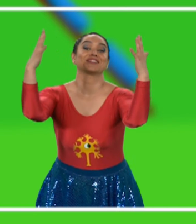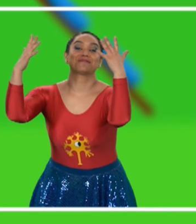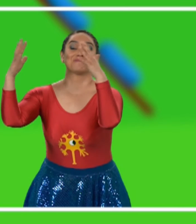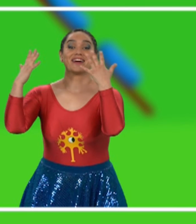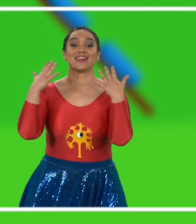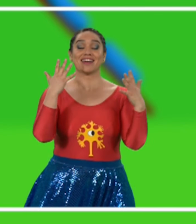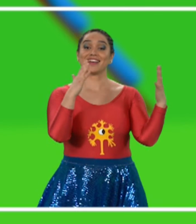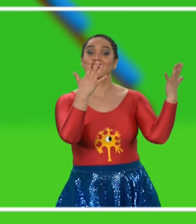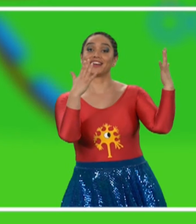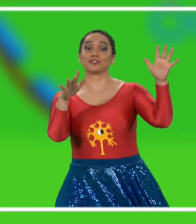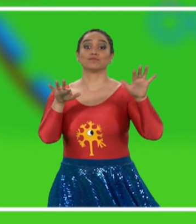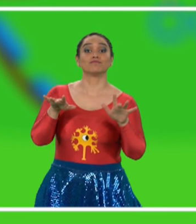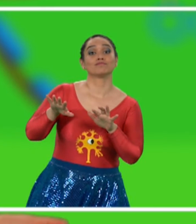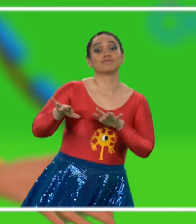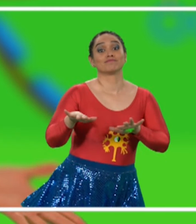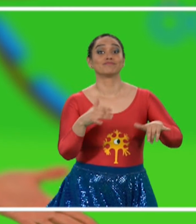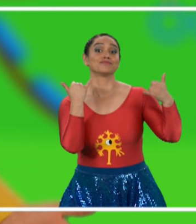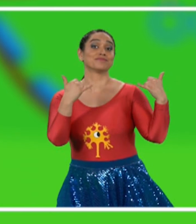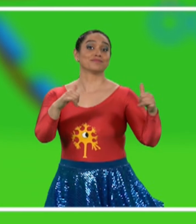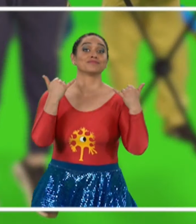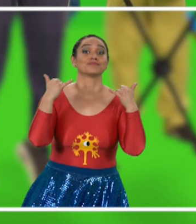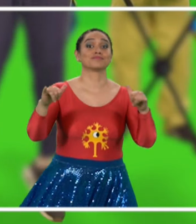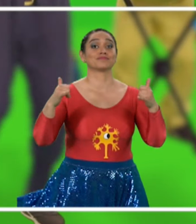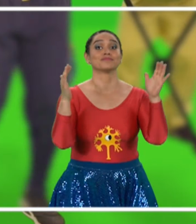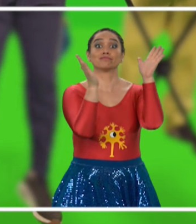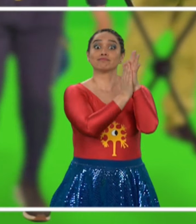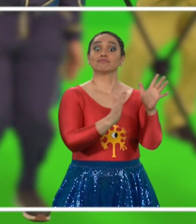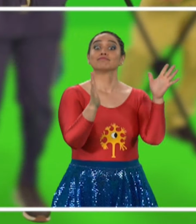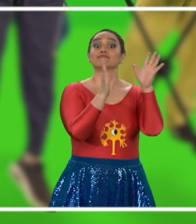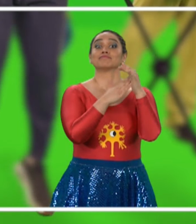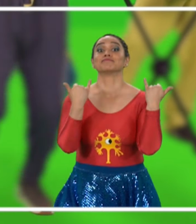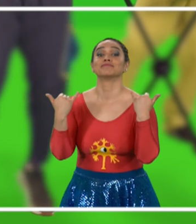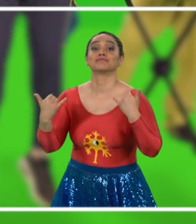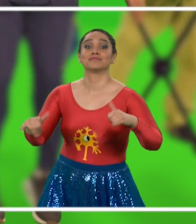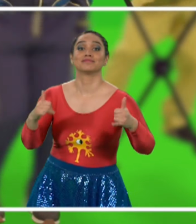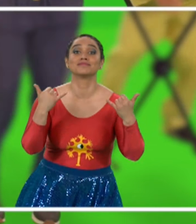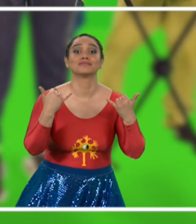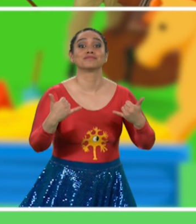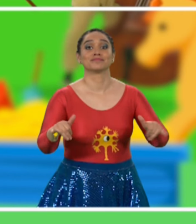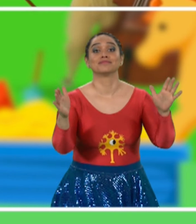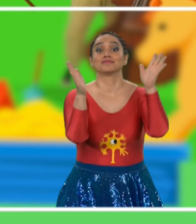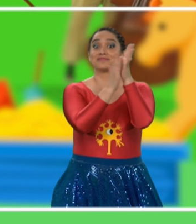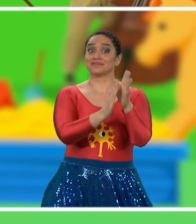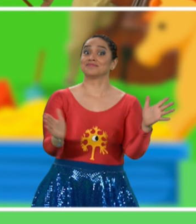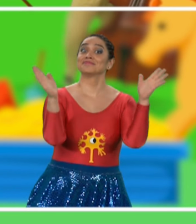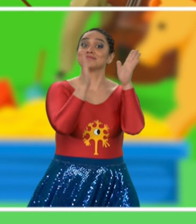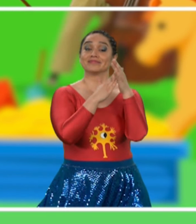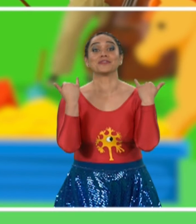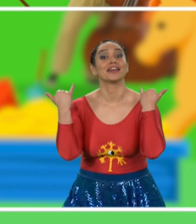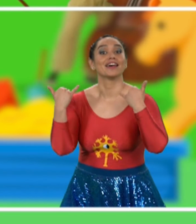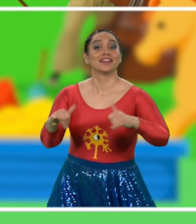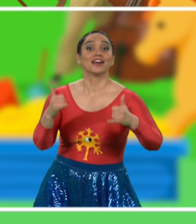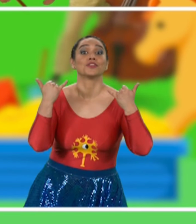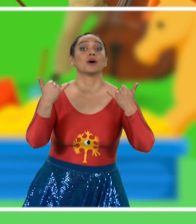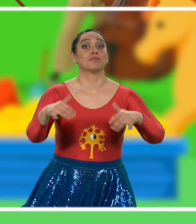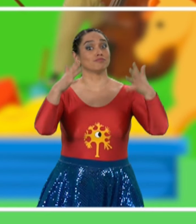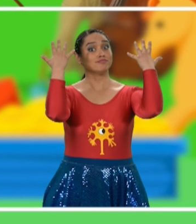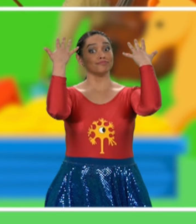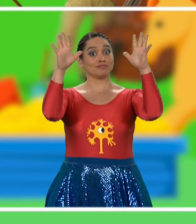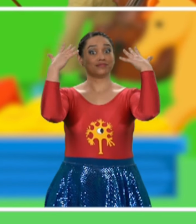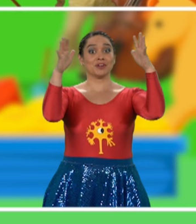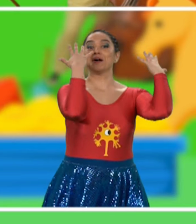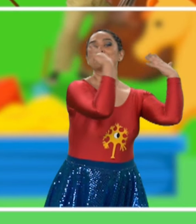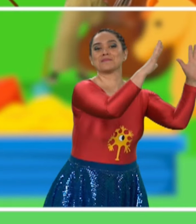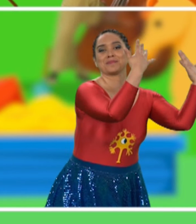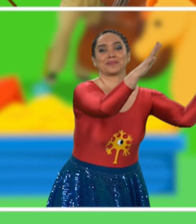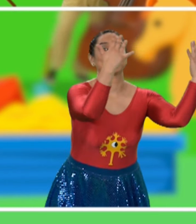aplaude sin parar. Jugarreteando palmas, jugarreteando palmas. Jugarreteando